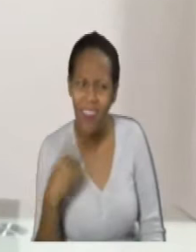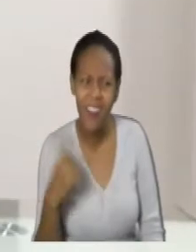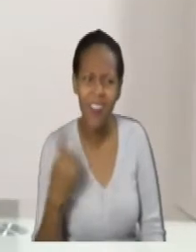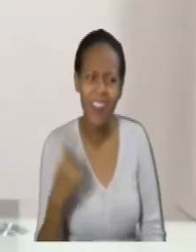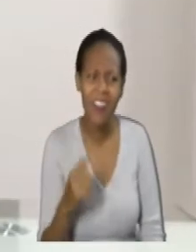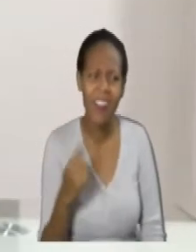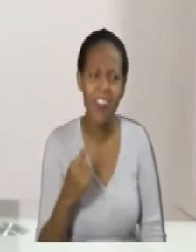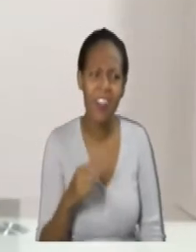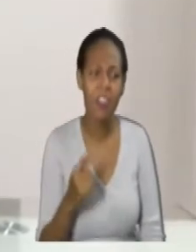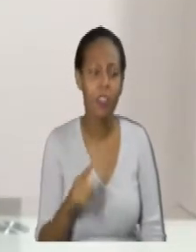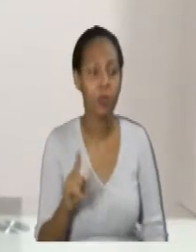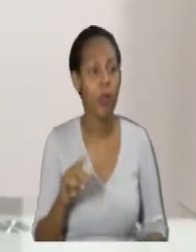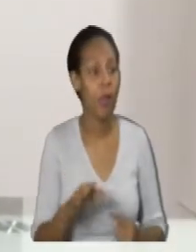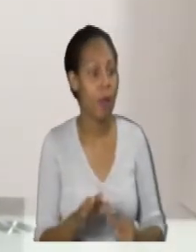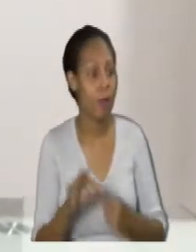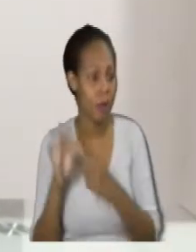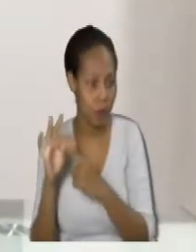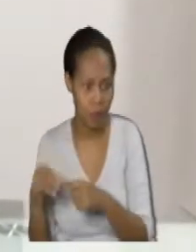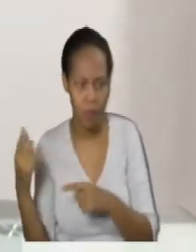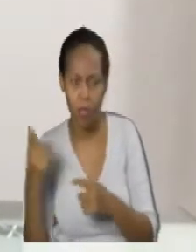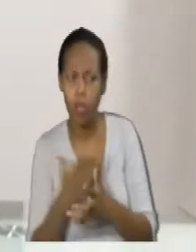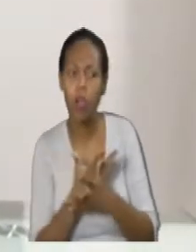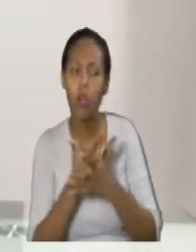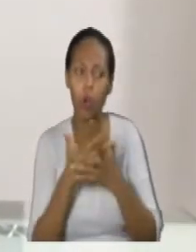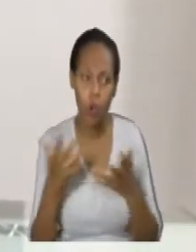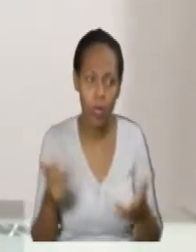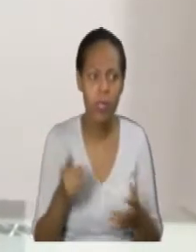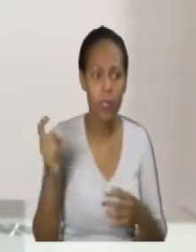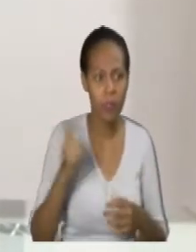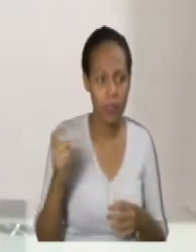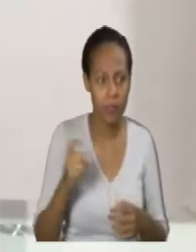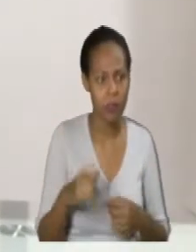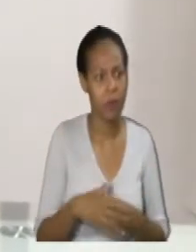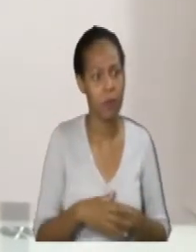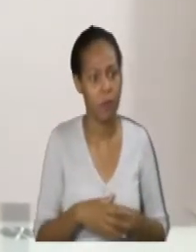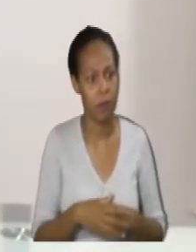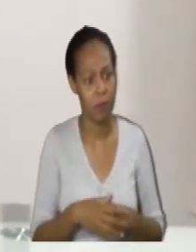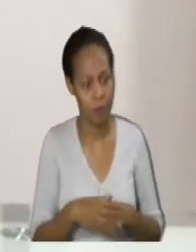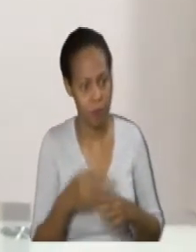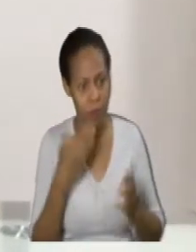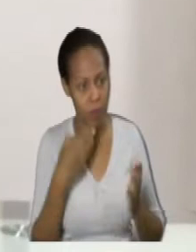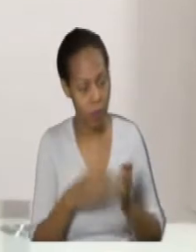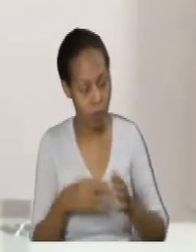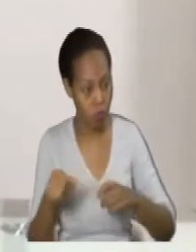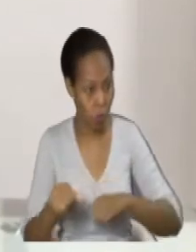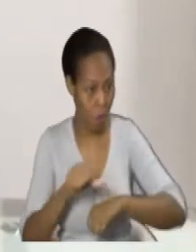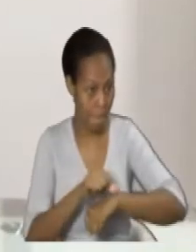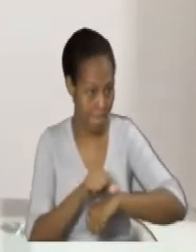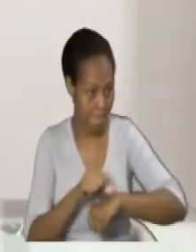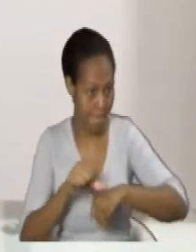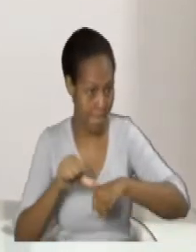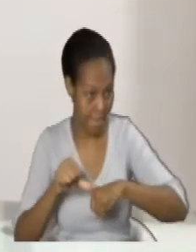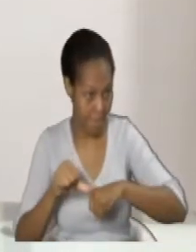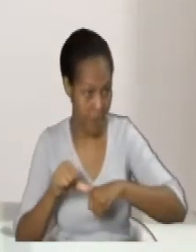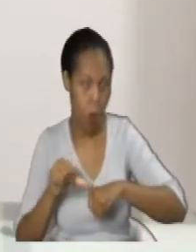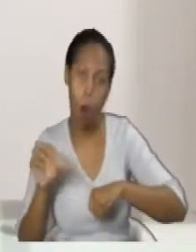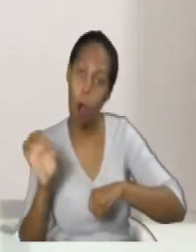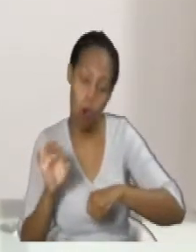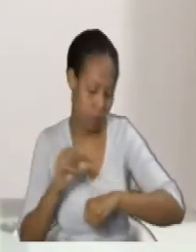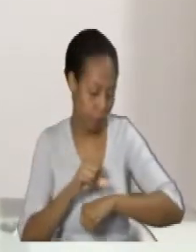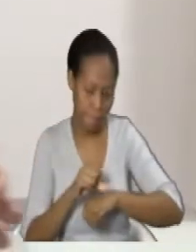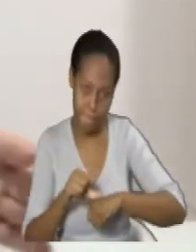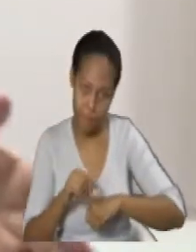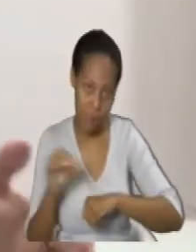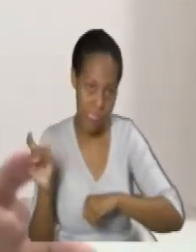clínica especializada en todos los servicios de estética, tanto procedimientos invasivos como no invasivos. En